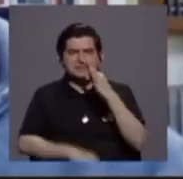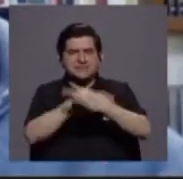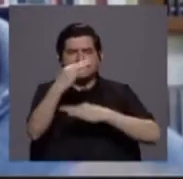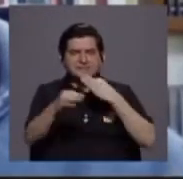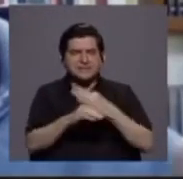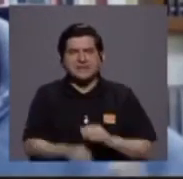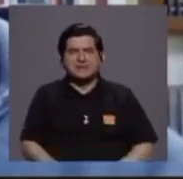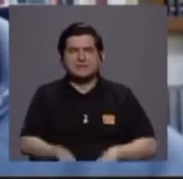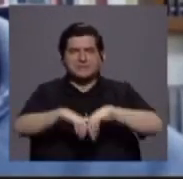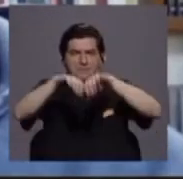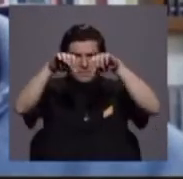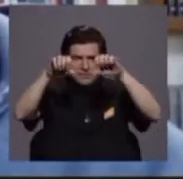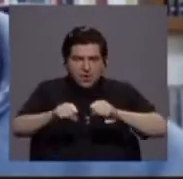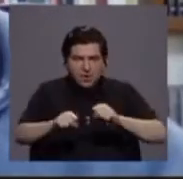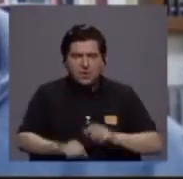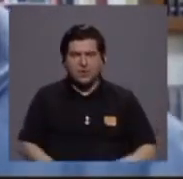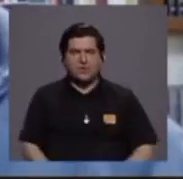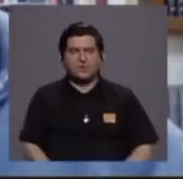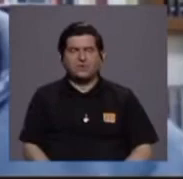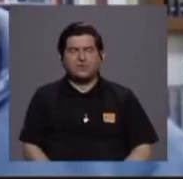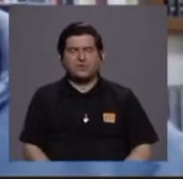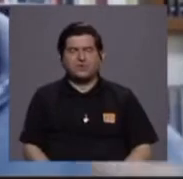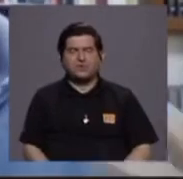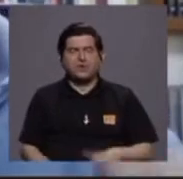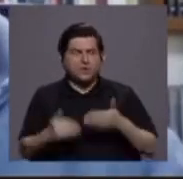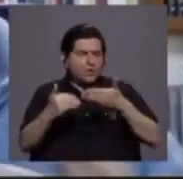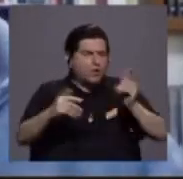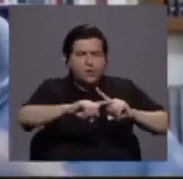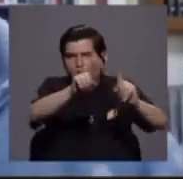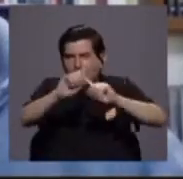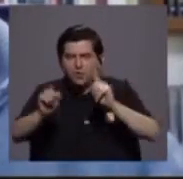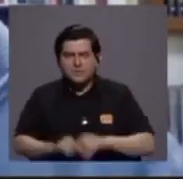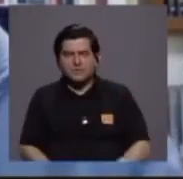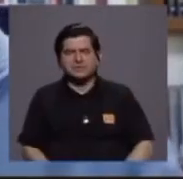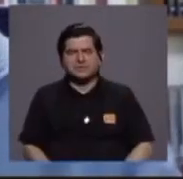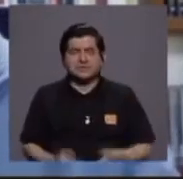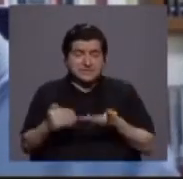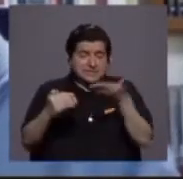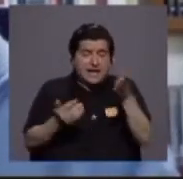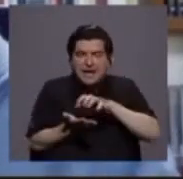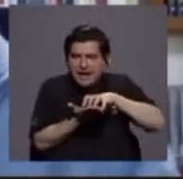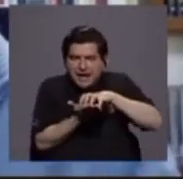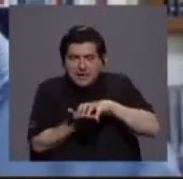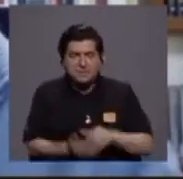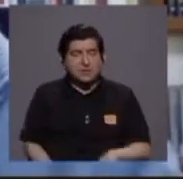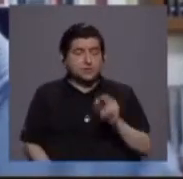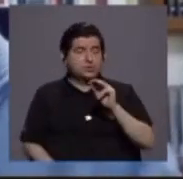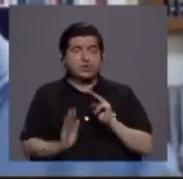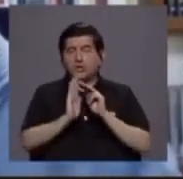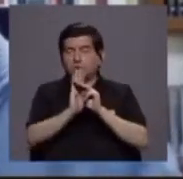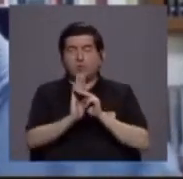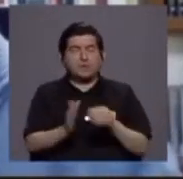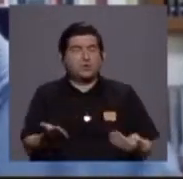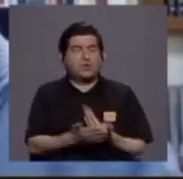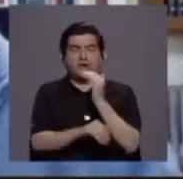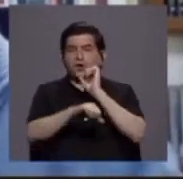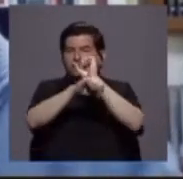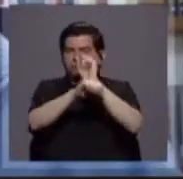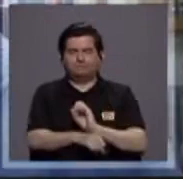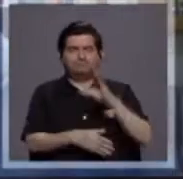de heterogeneidad, consideran elementos de incertidumbre y otros factores que no están presentes en el modelo neoclásico.